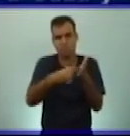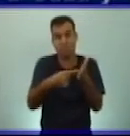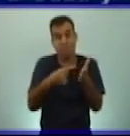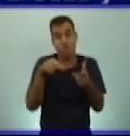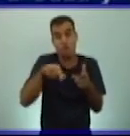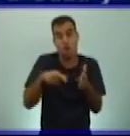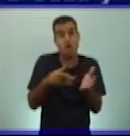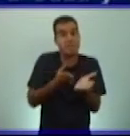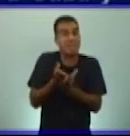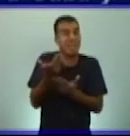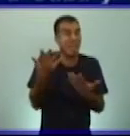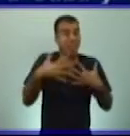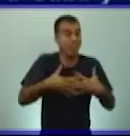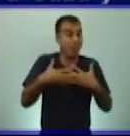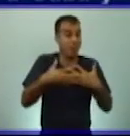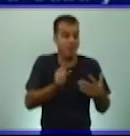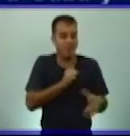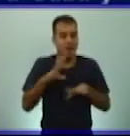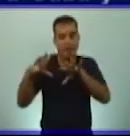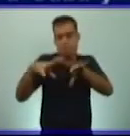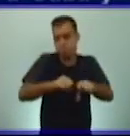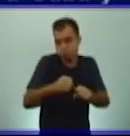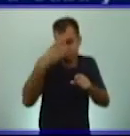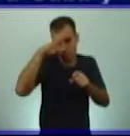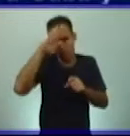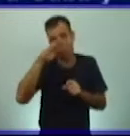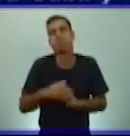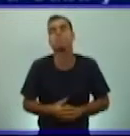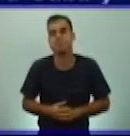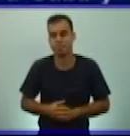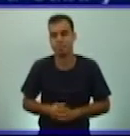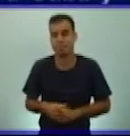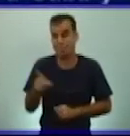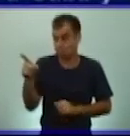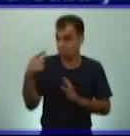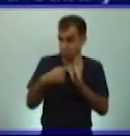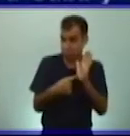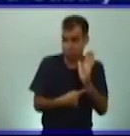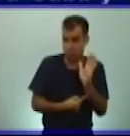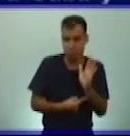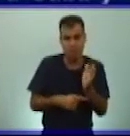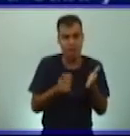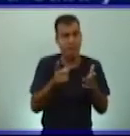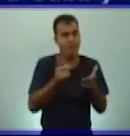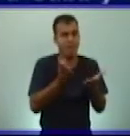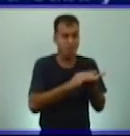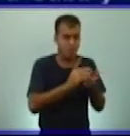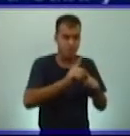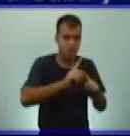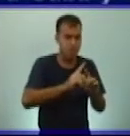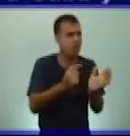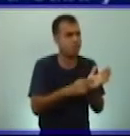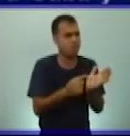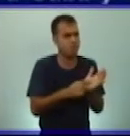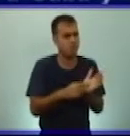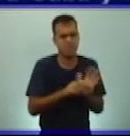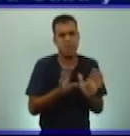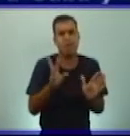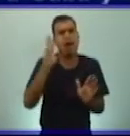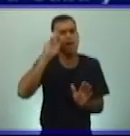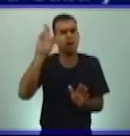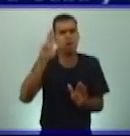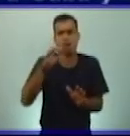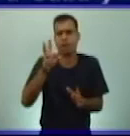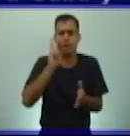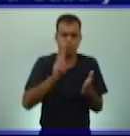a dominarla. Ahora les propongo, estos elementos están en el libro de texto, por eso solamente los estoy recordando, los estoy leyendo, no tienen que